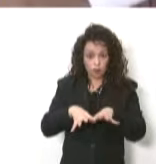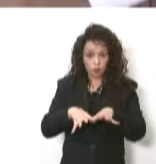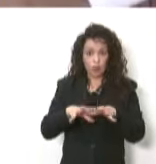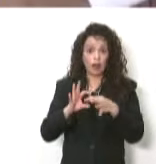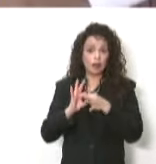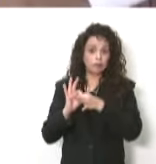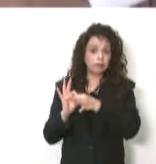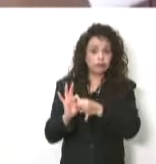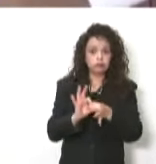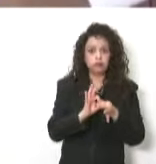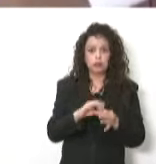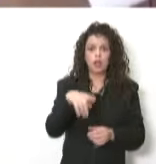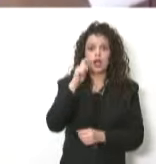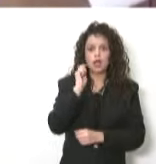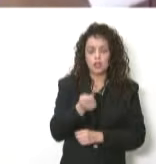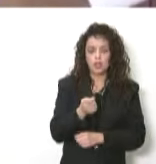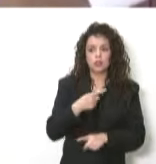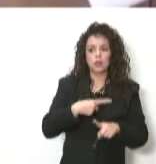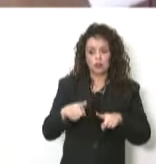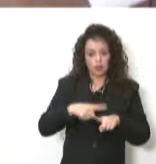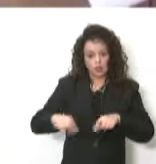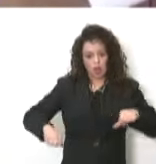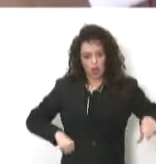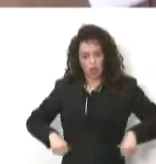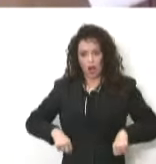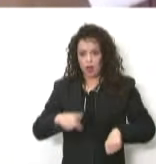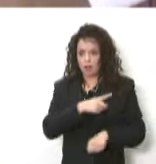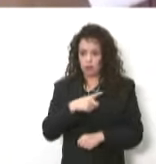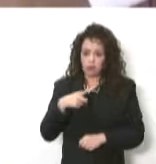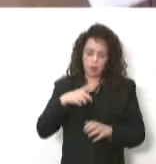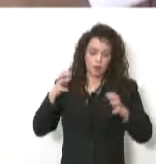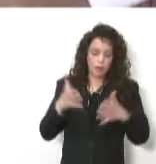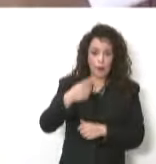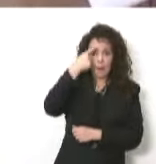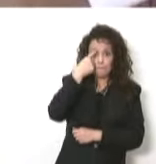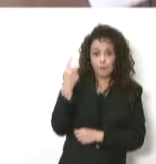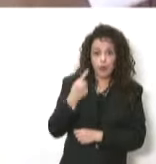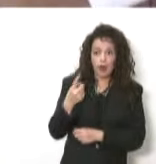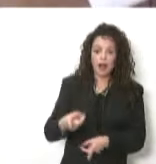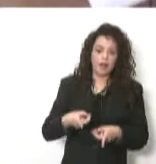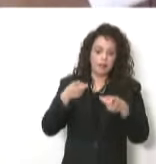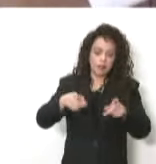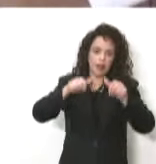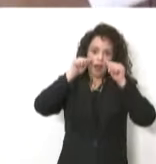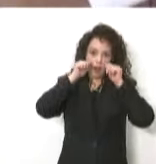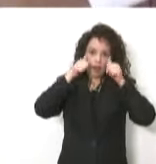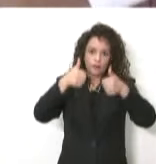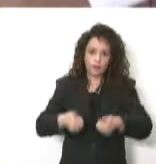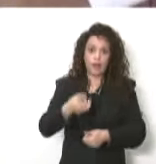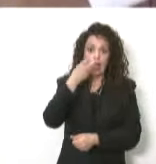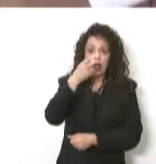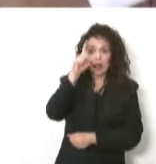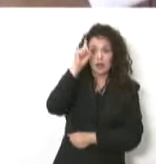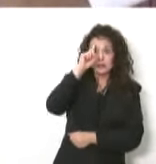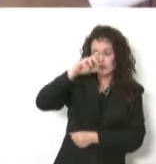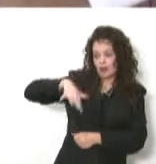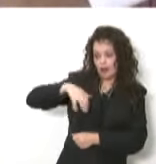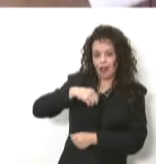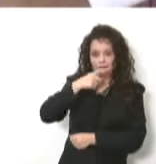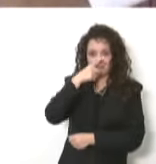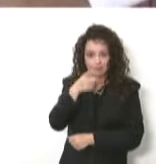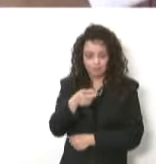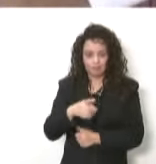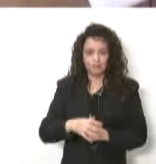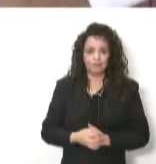relacionada con las acciones que debieron llevarse a cabo justo para atender uno de los puntos de esa recomendación ya mencionada y,